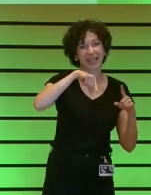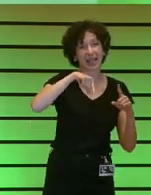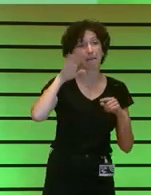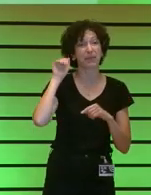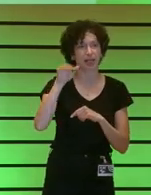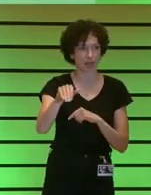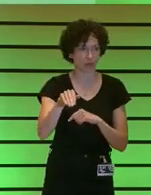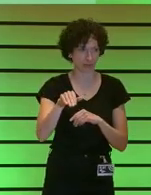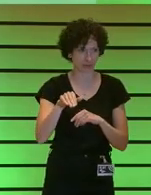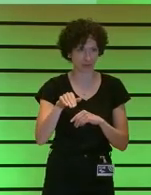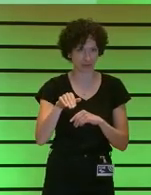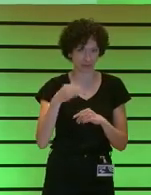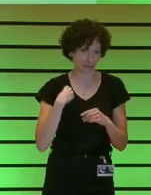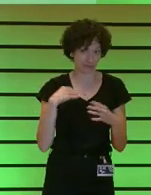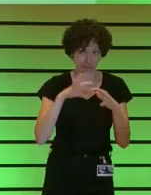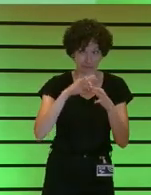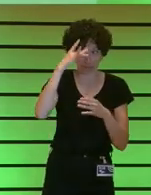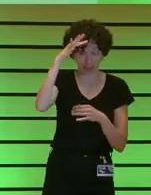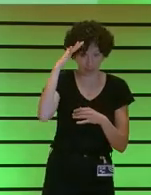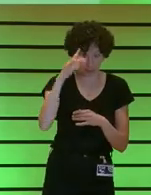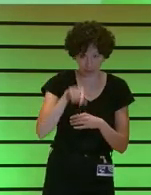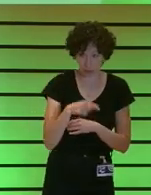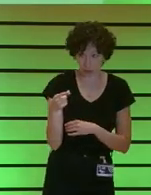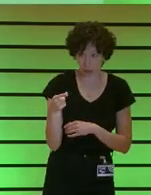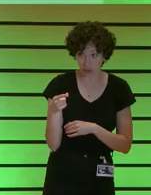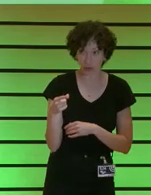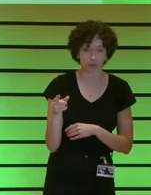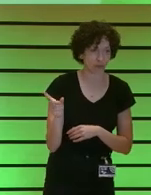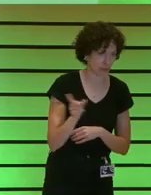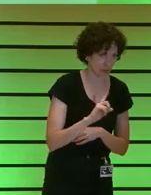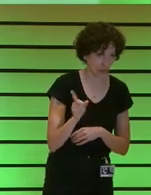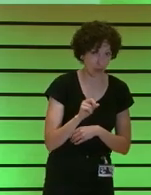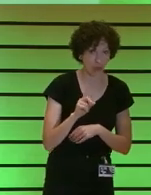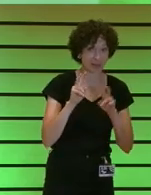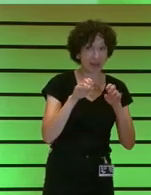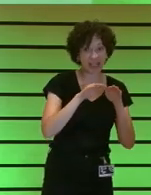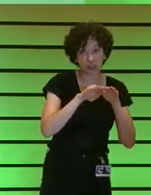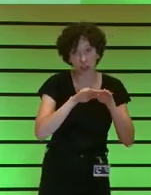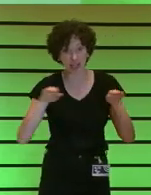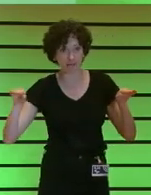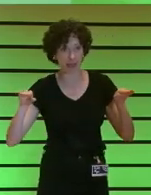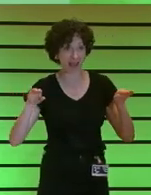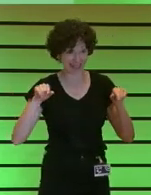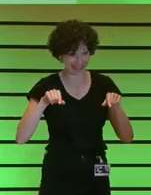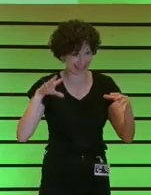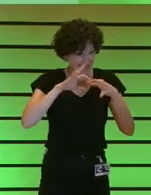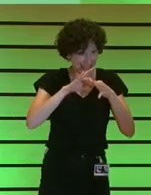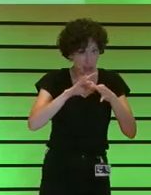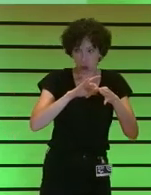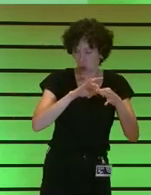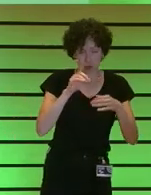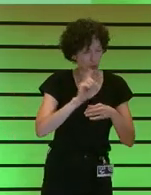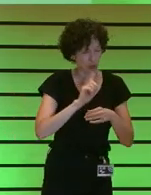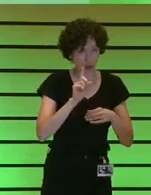sea que efectivamente nos imaginamos eso no pues no la sostenibilidad no va de eso la sostenibilidad va de que nosotros